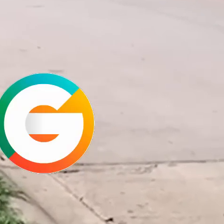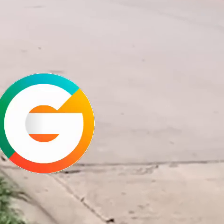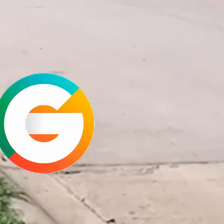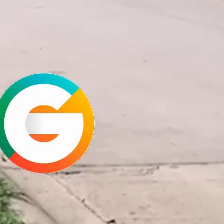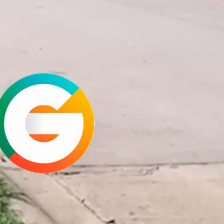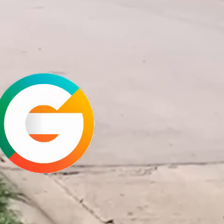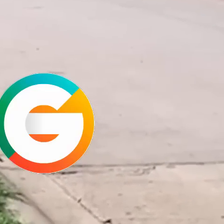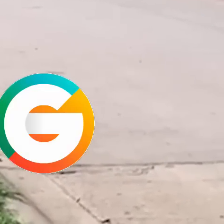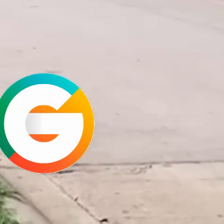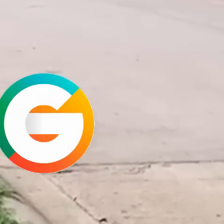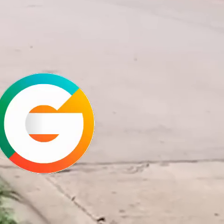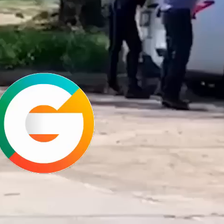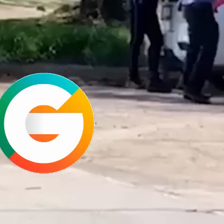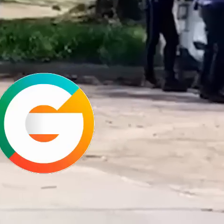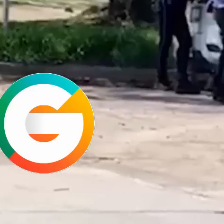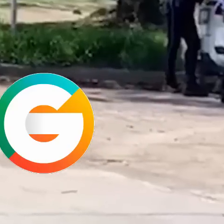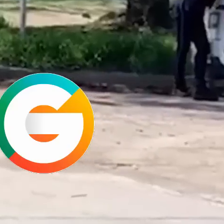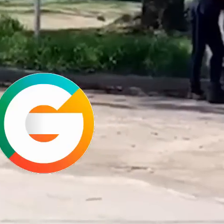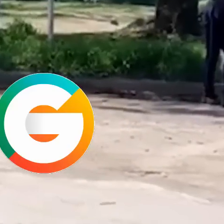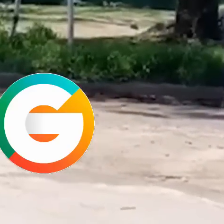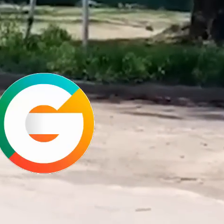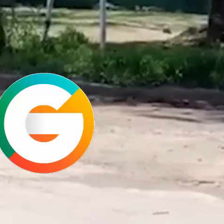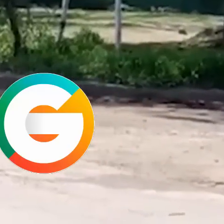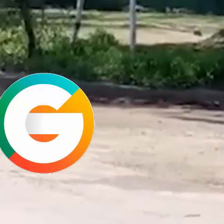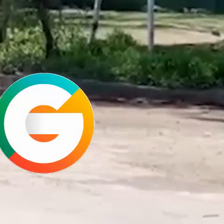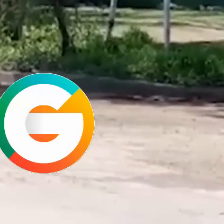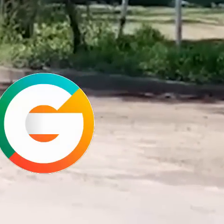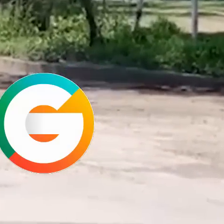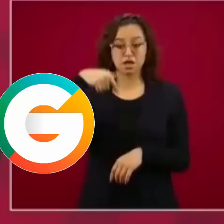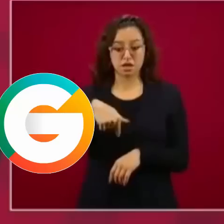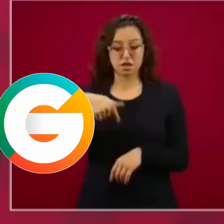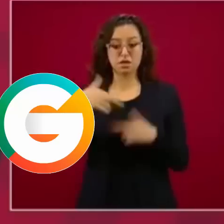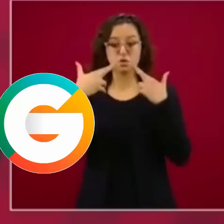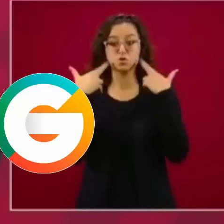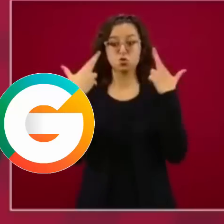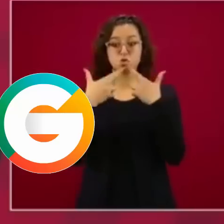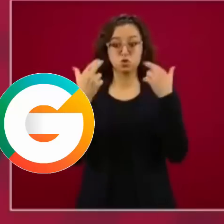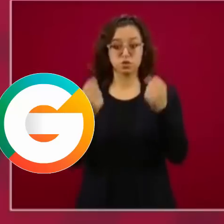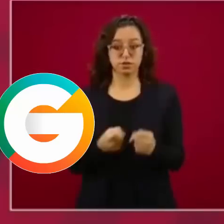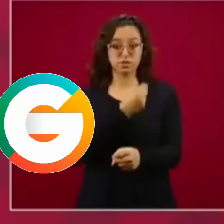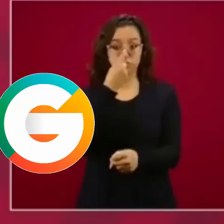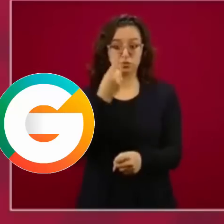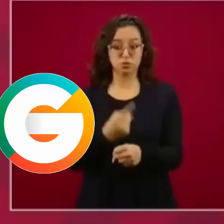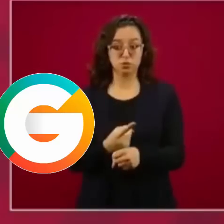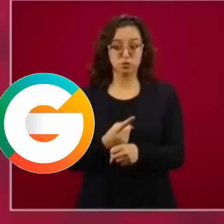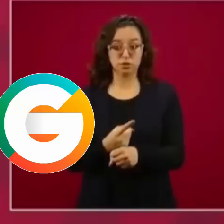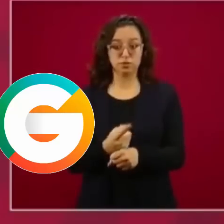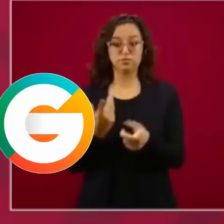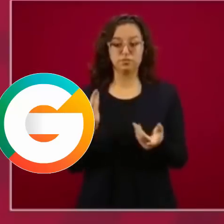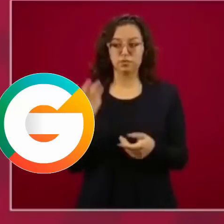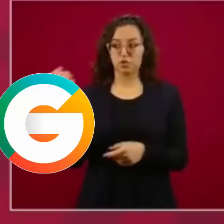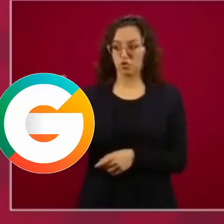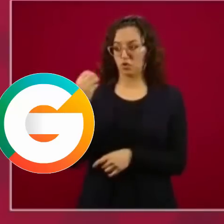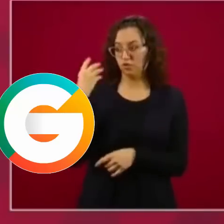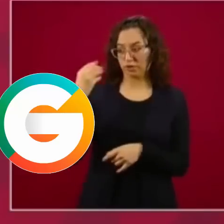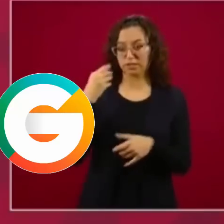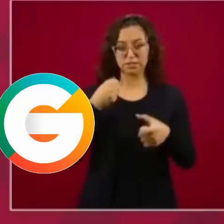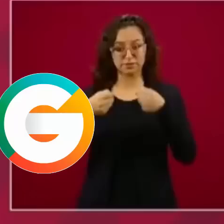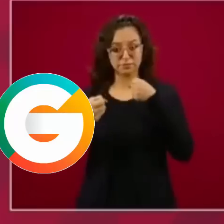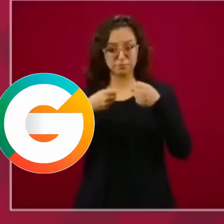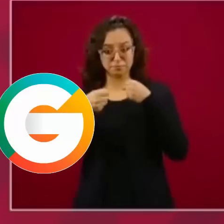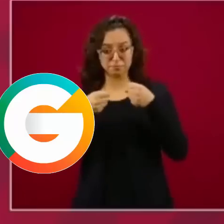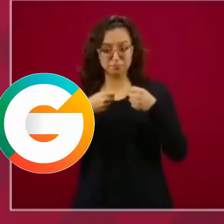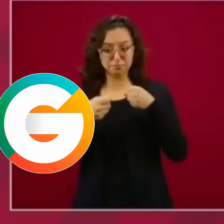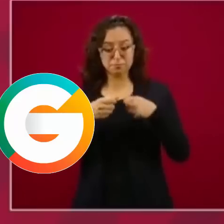Gabinete de Seguridad. Este lunes 13 de julio, el presidente López Obrador anunció que iniciará una gira de trabajo